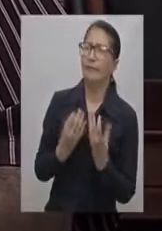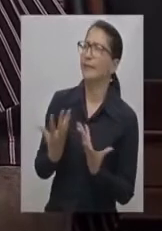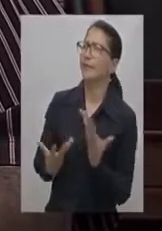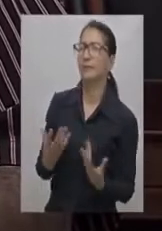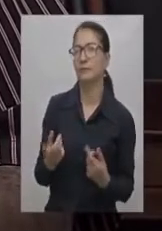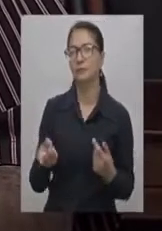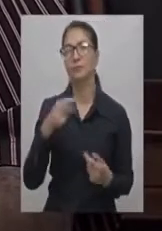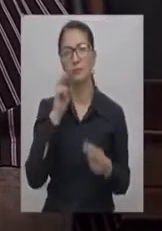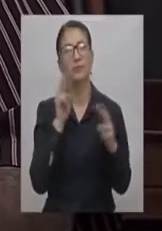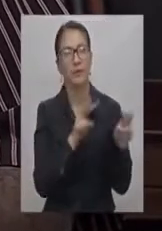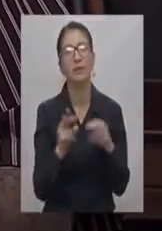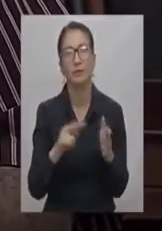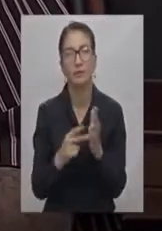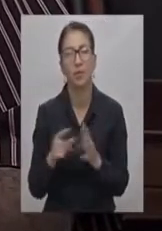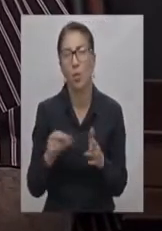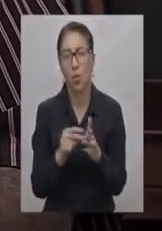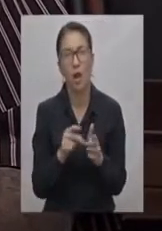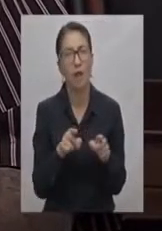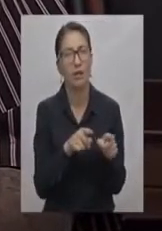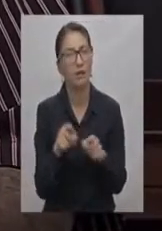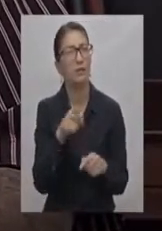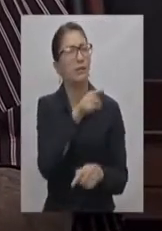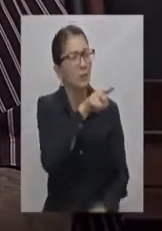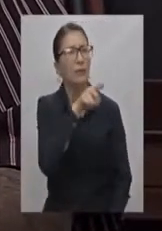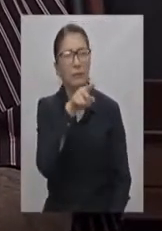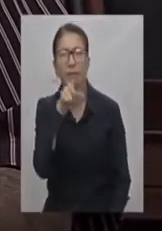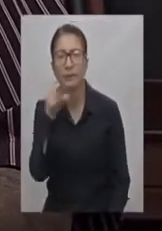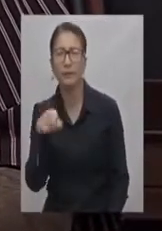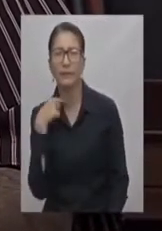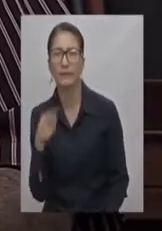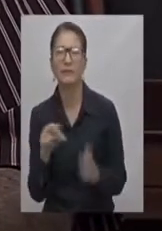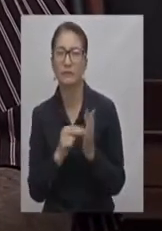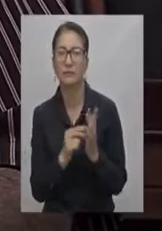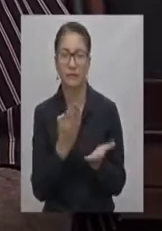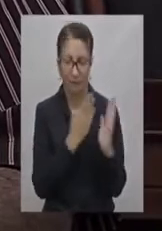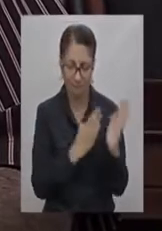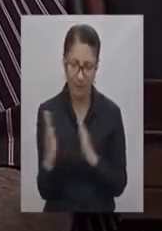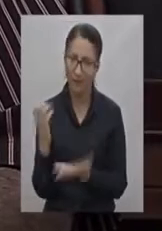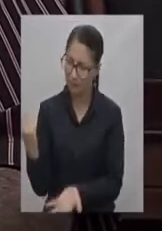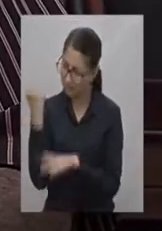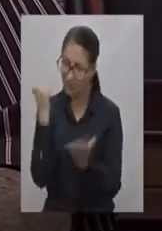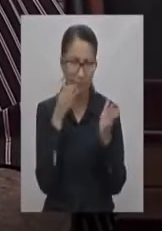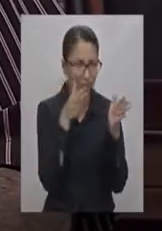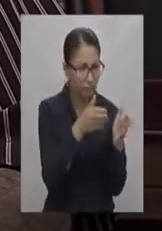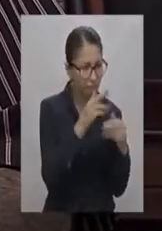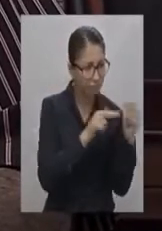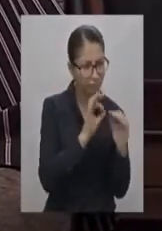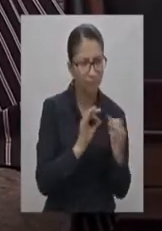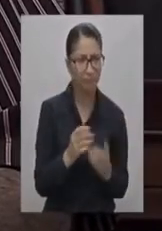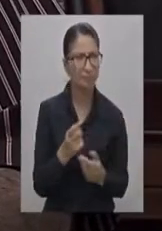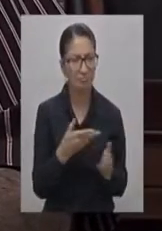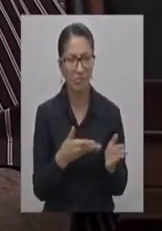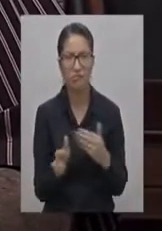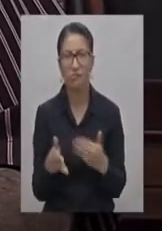Entonces vemos que ha sido como una reiterada falla en la planeación de los recursos para que sean eficientes